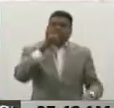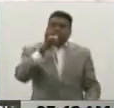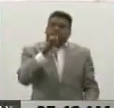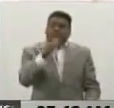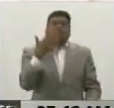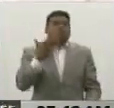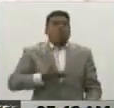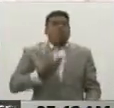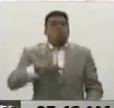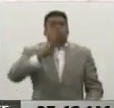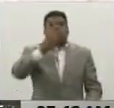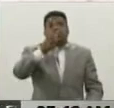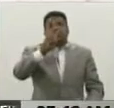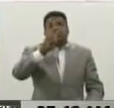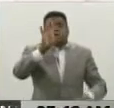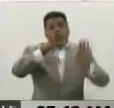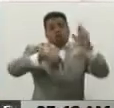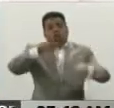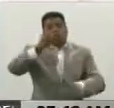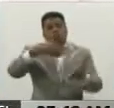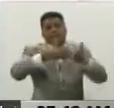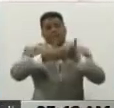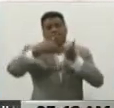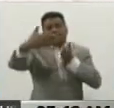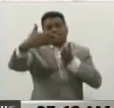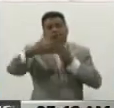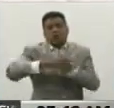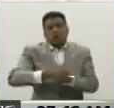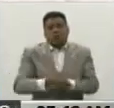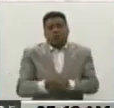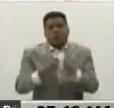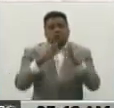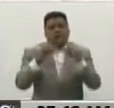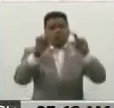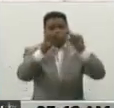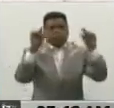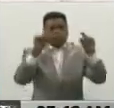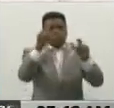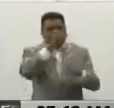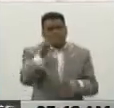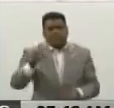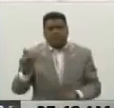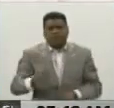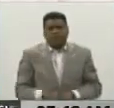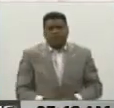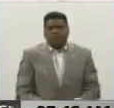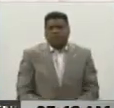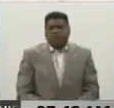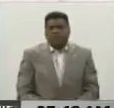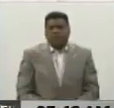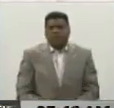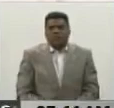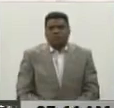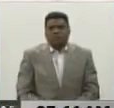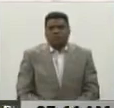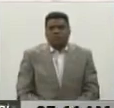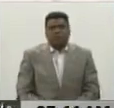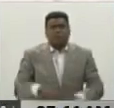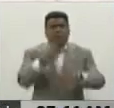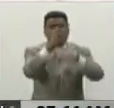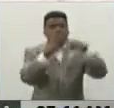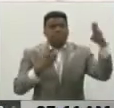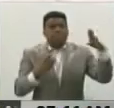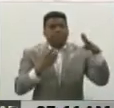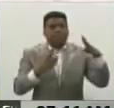casi 12 millones de cuentas, de las cuales 11.3 millones son activas como tal, pero estamos hablando casi de la mitad del país. Casi la mitad del